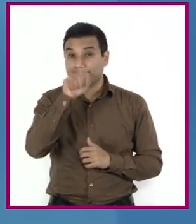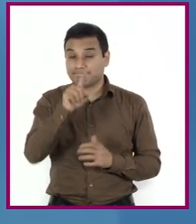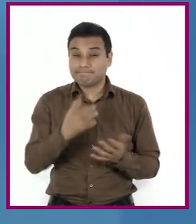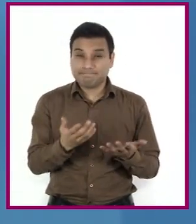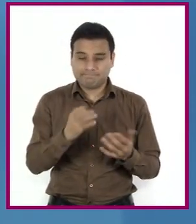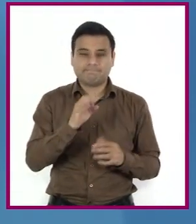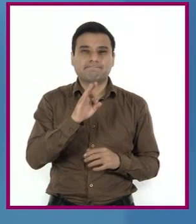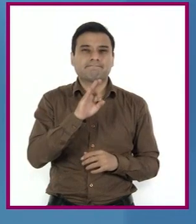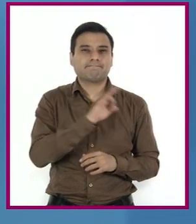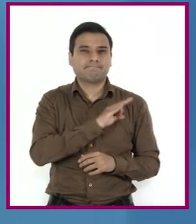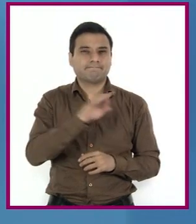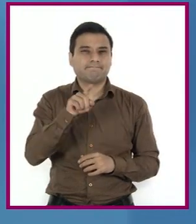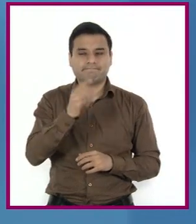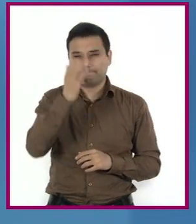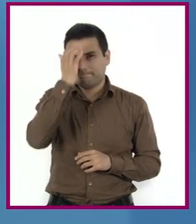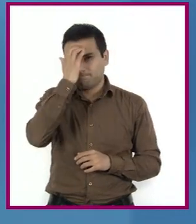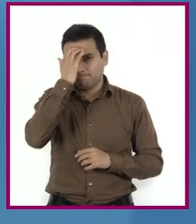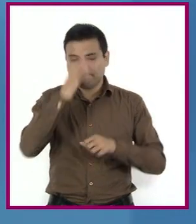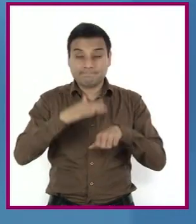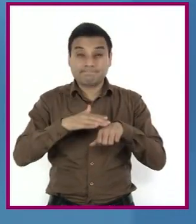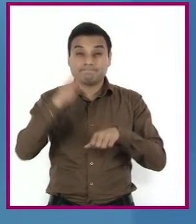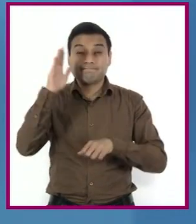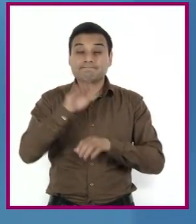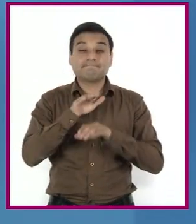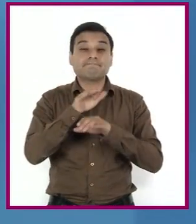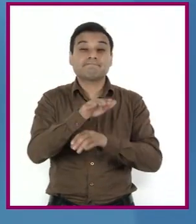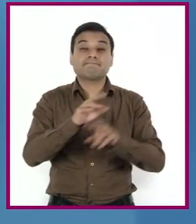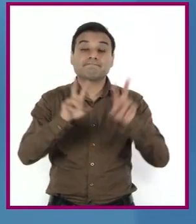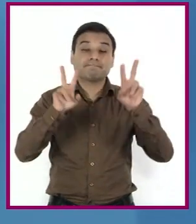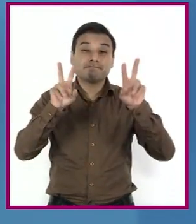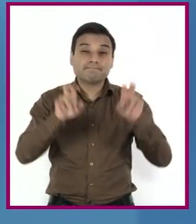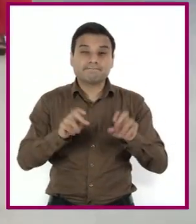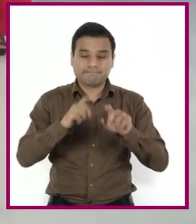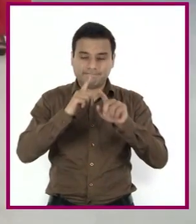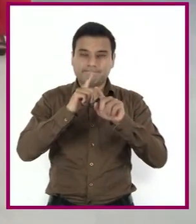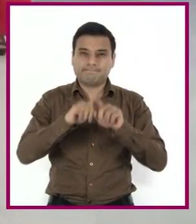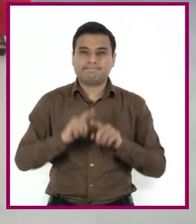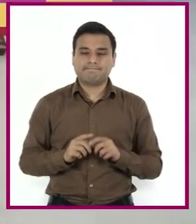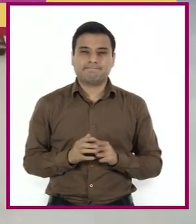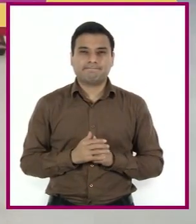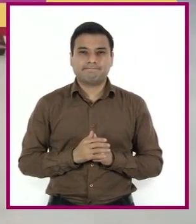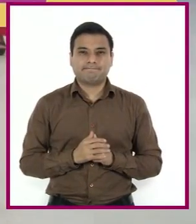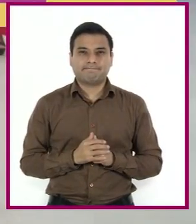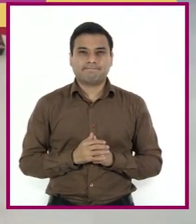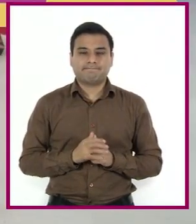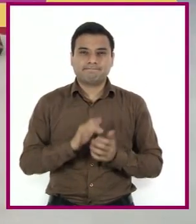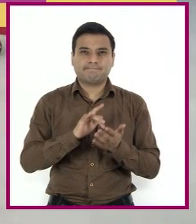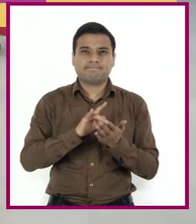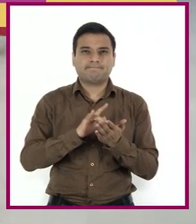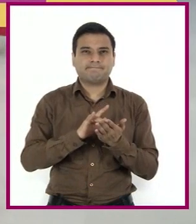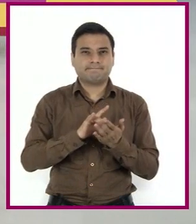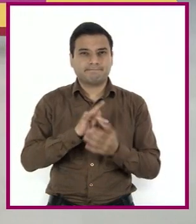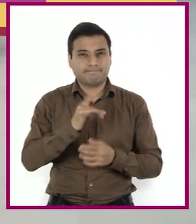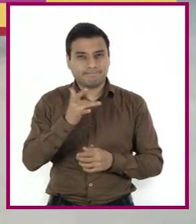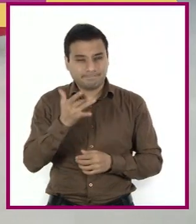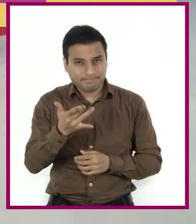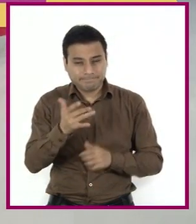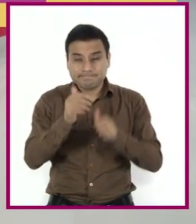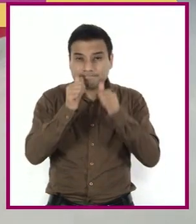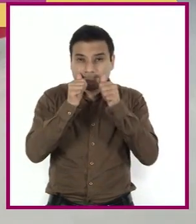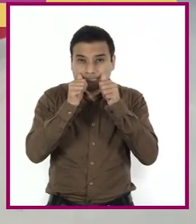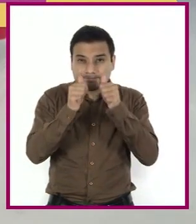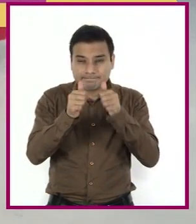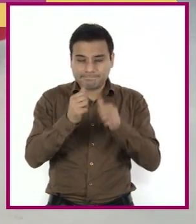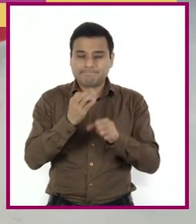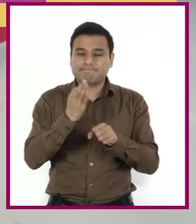podrás ampliar tu panorama con respecto a los temas siguientes. Gracias por permitirnos acompañarles